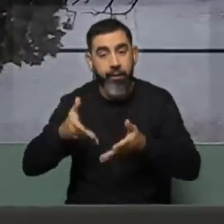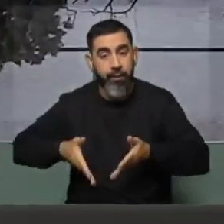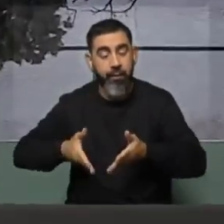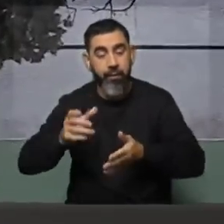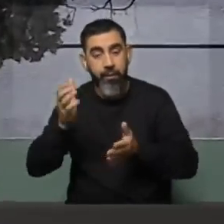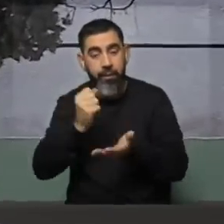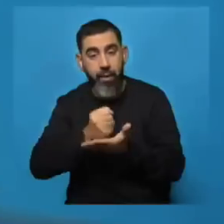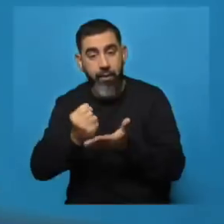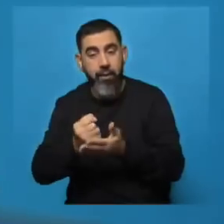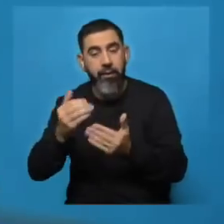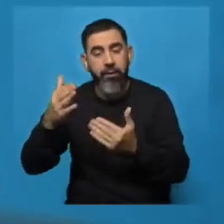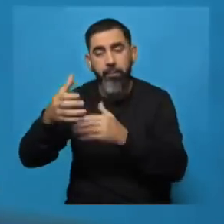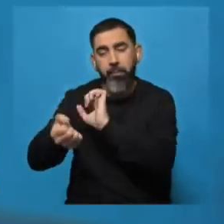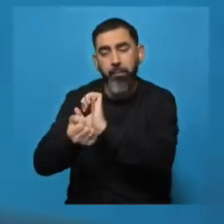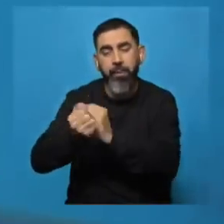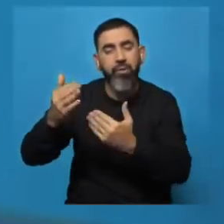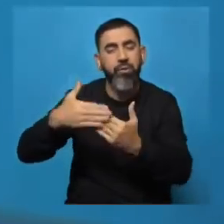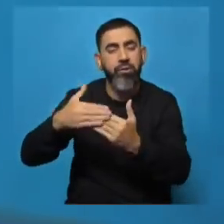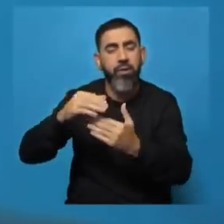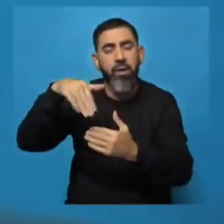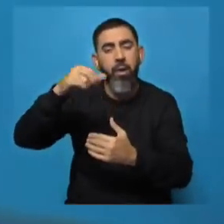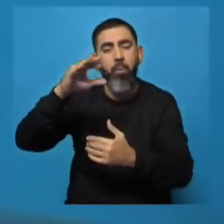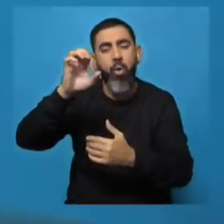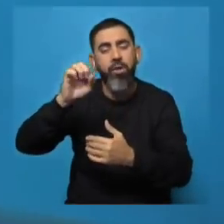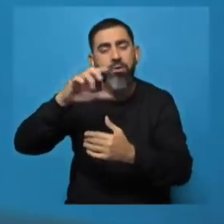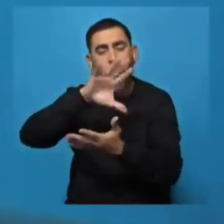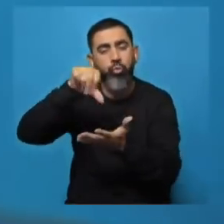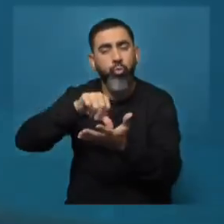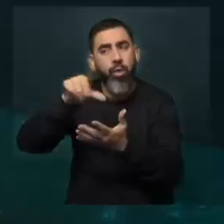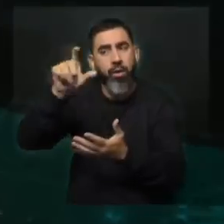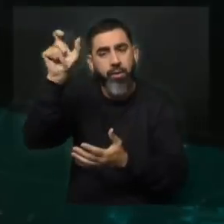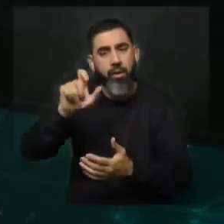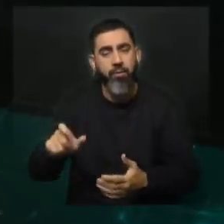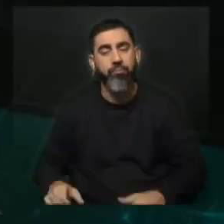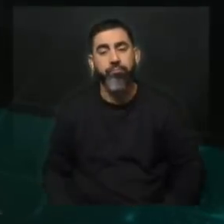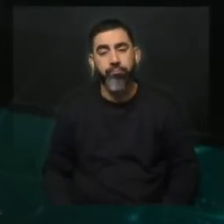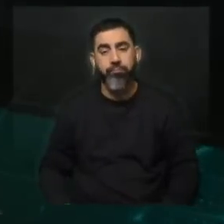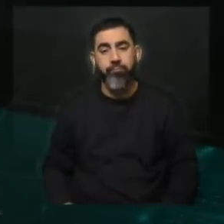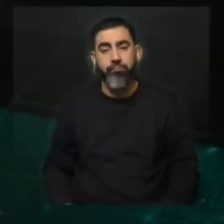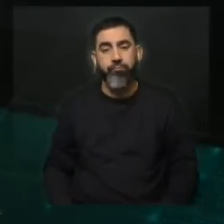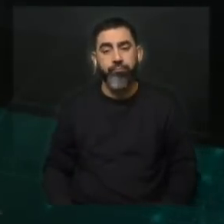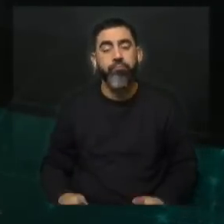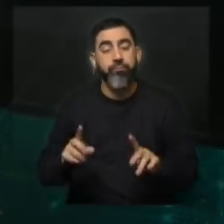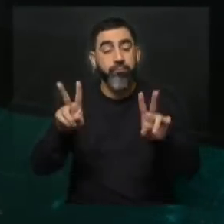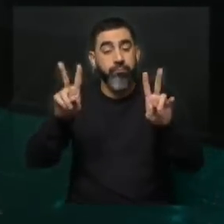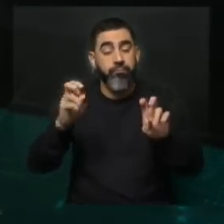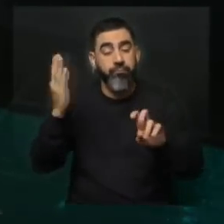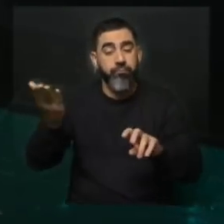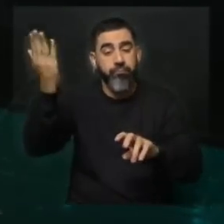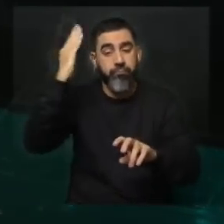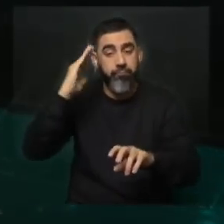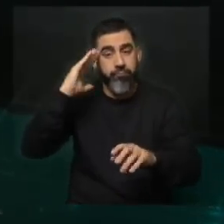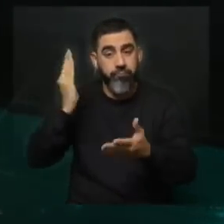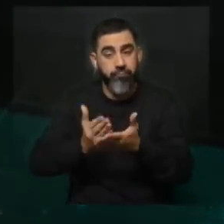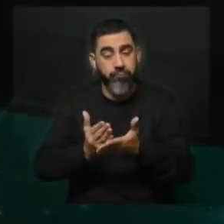este año en un pueblo cercano a la ciudad de Nápoles bueno y seguimos con temas vinculados ya el pasado reciente